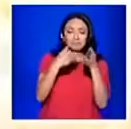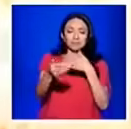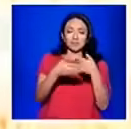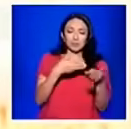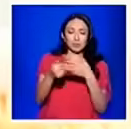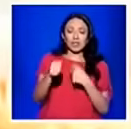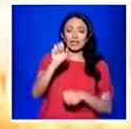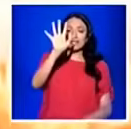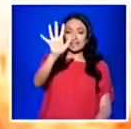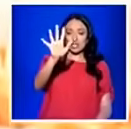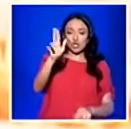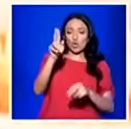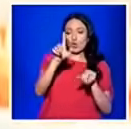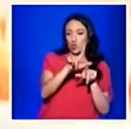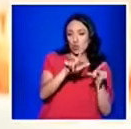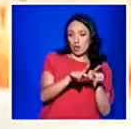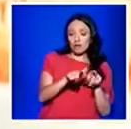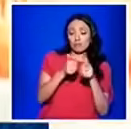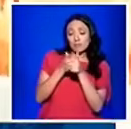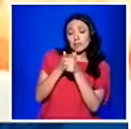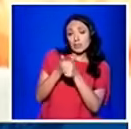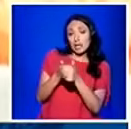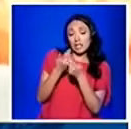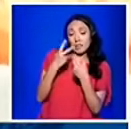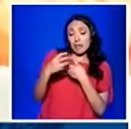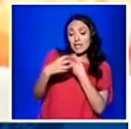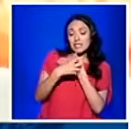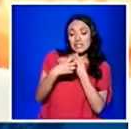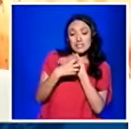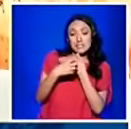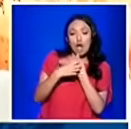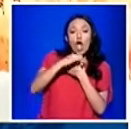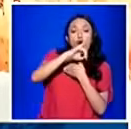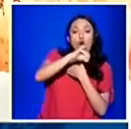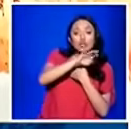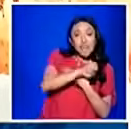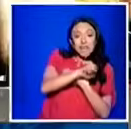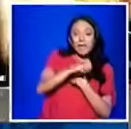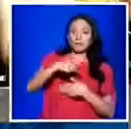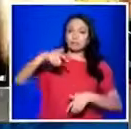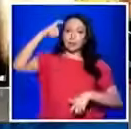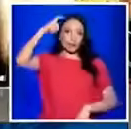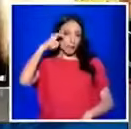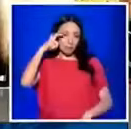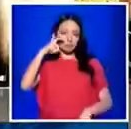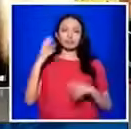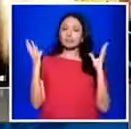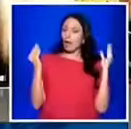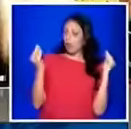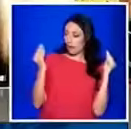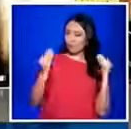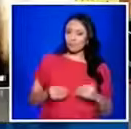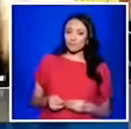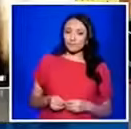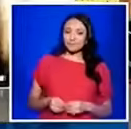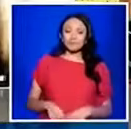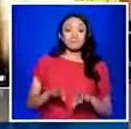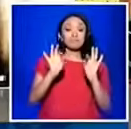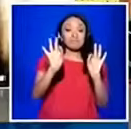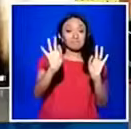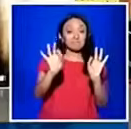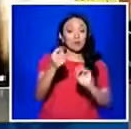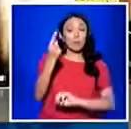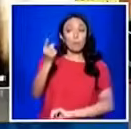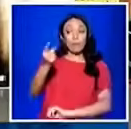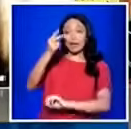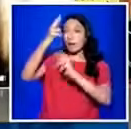de nuestros 5 locales y pueden seguirnos en nuestras redes sociales como José el Capitán Cangrejo o Capitán Cangrejo. Muchas gracias, José. Un excelente menú para el